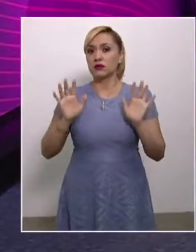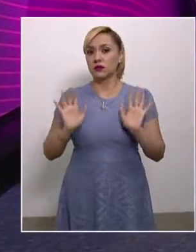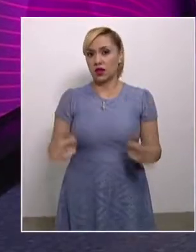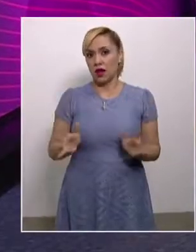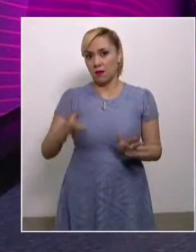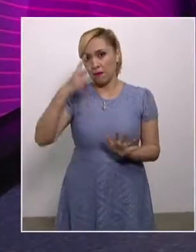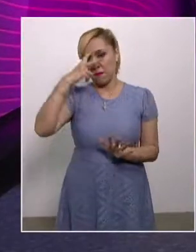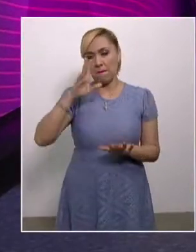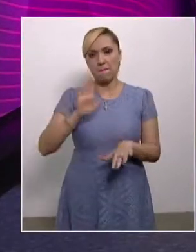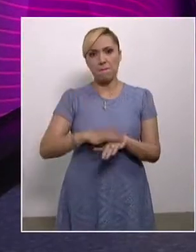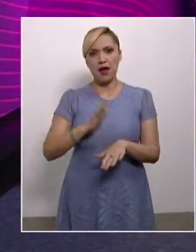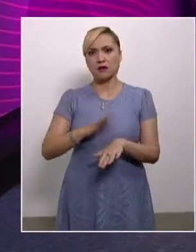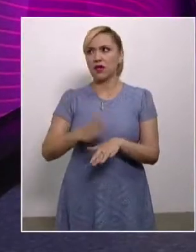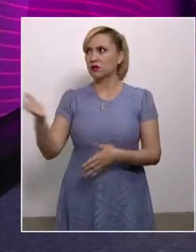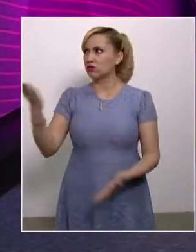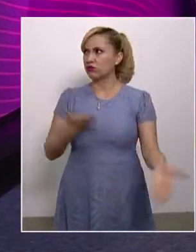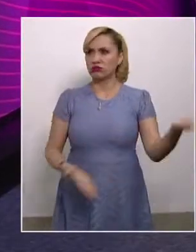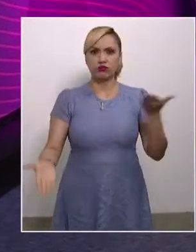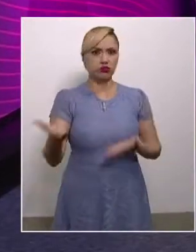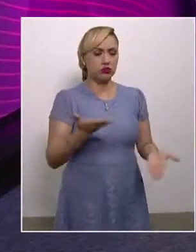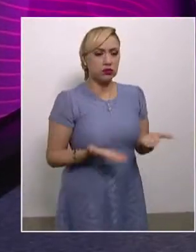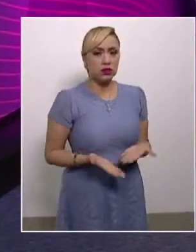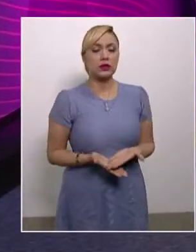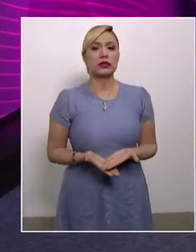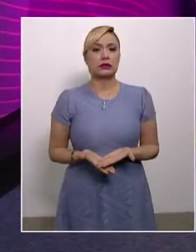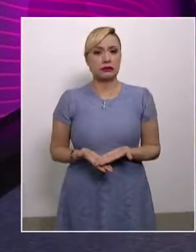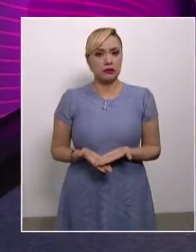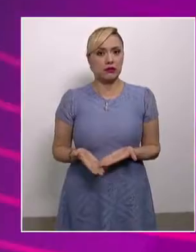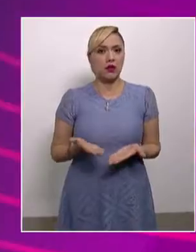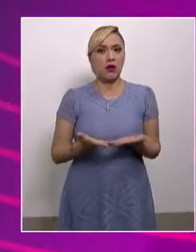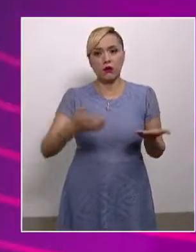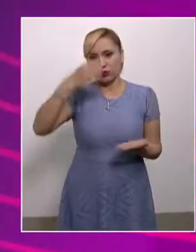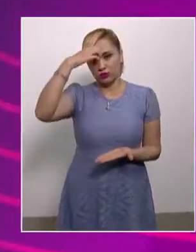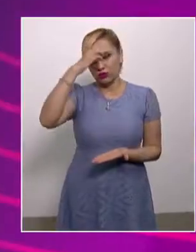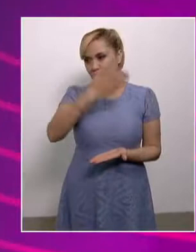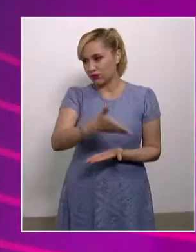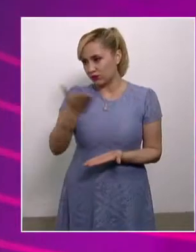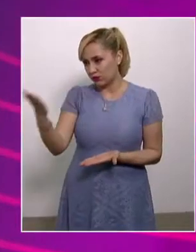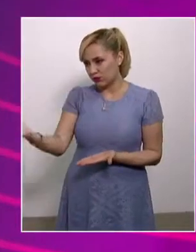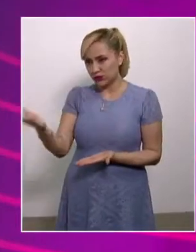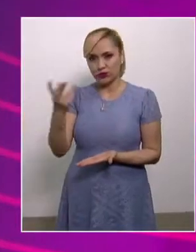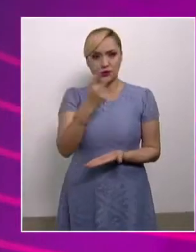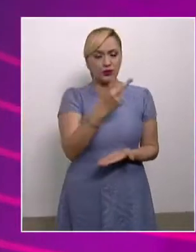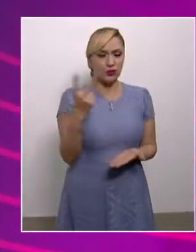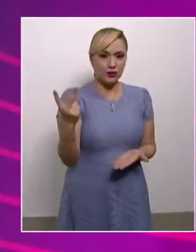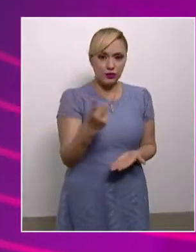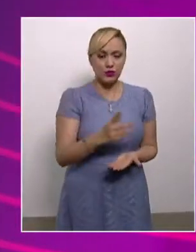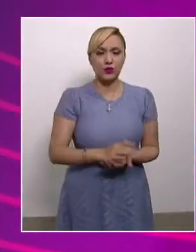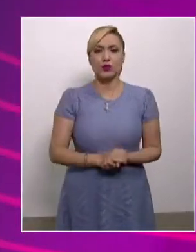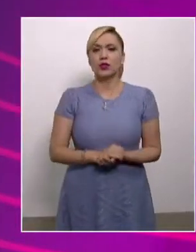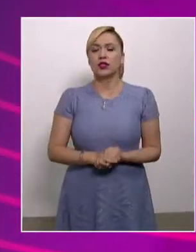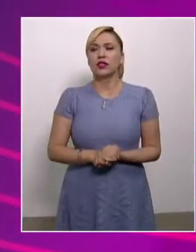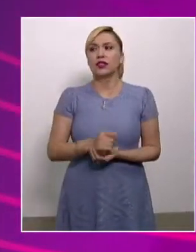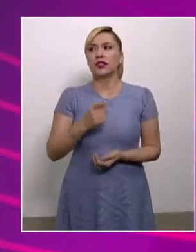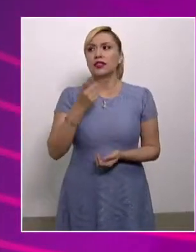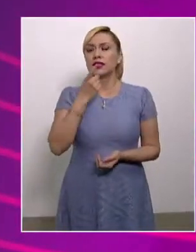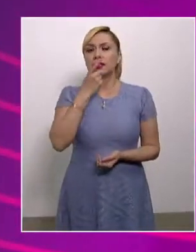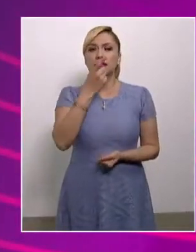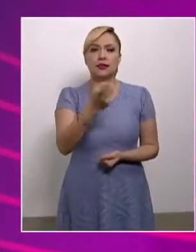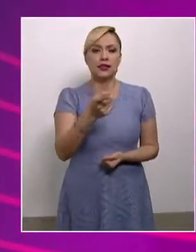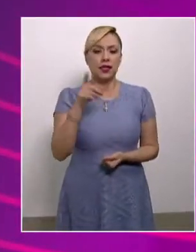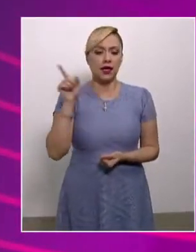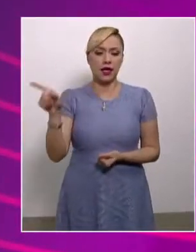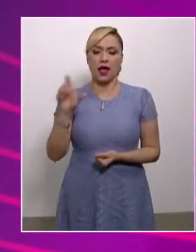el país. Pero bueno, los especialistas también aquí en temas de género son ustedes dos. Decir que el